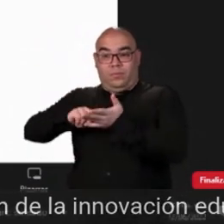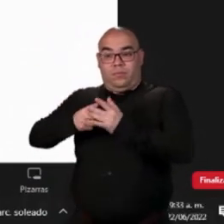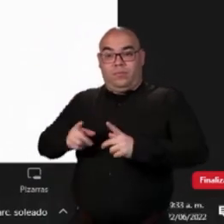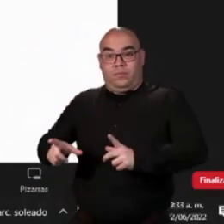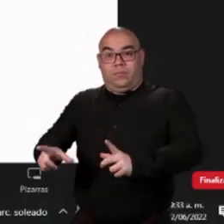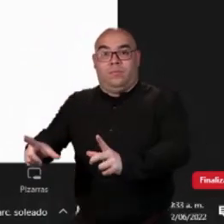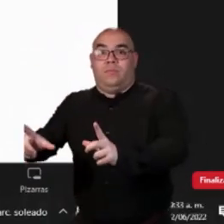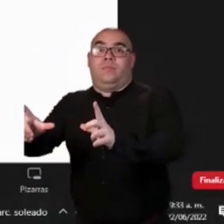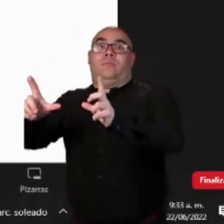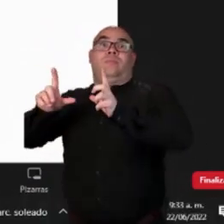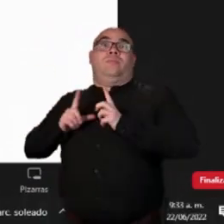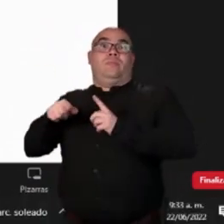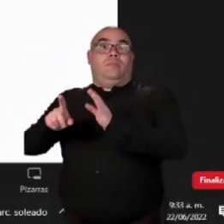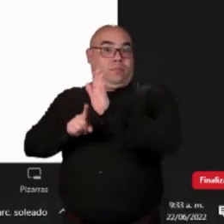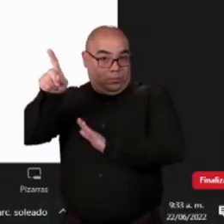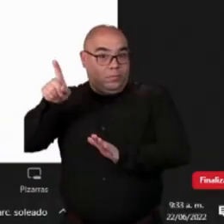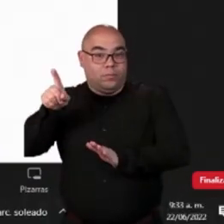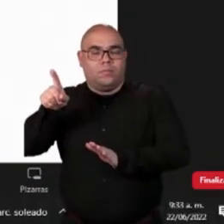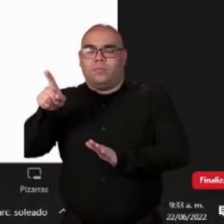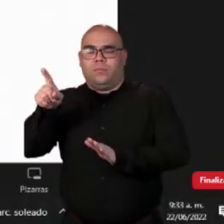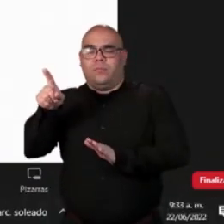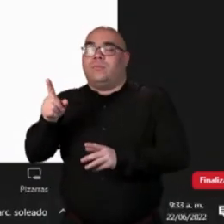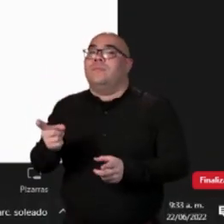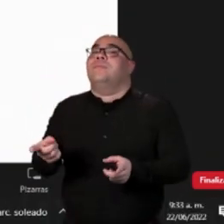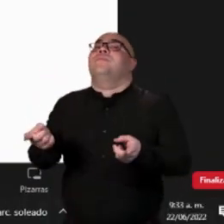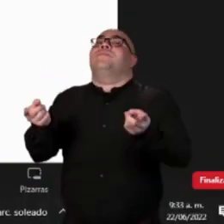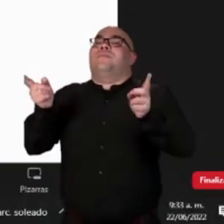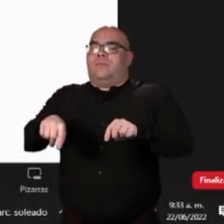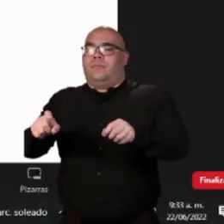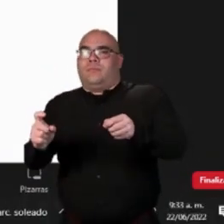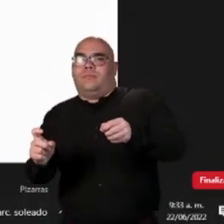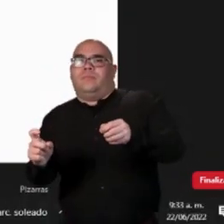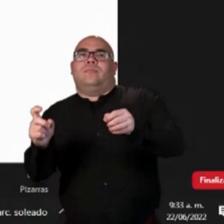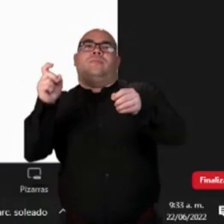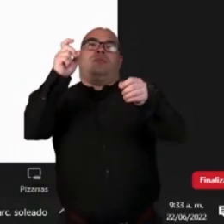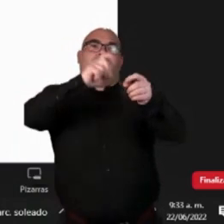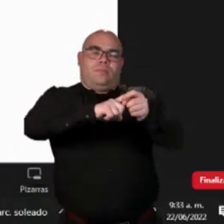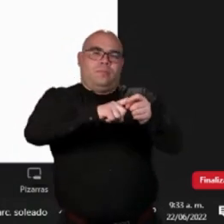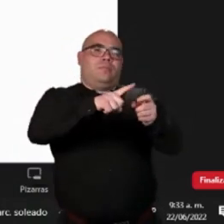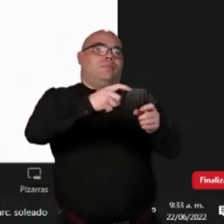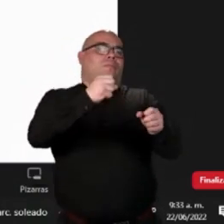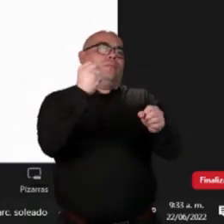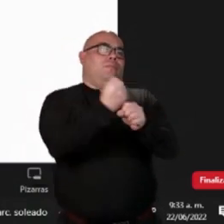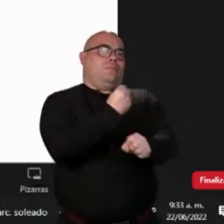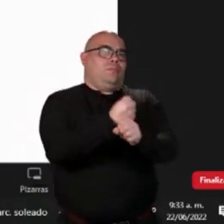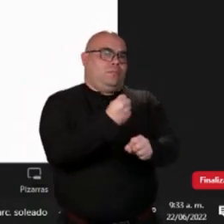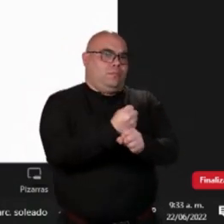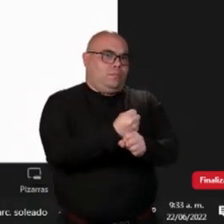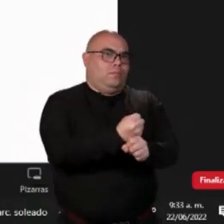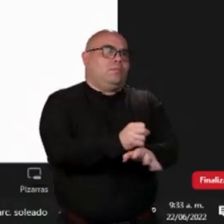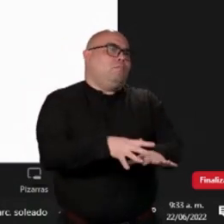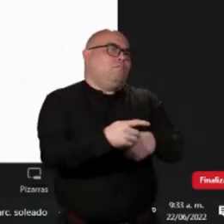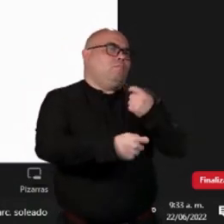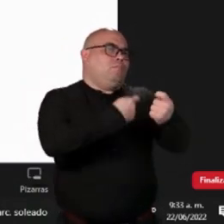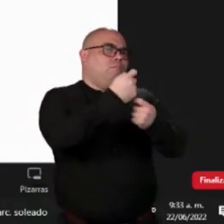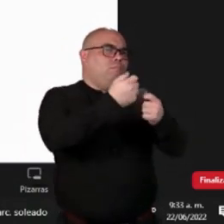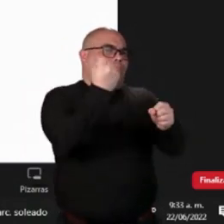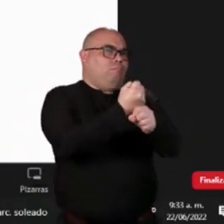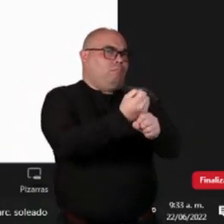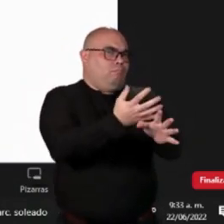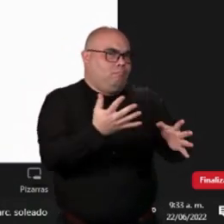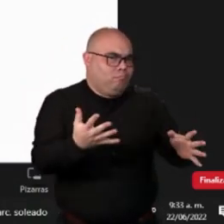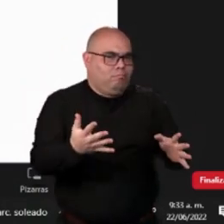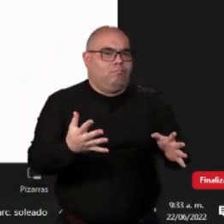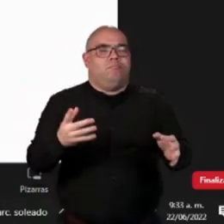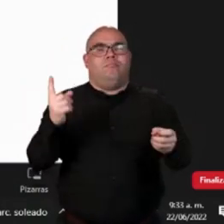de su programa académico, sino también de su inserción en el mercado laboral de manera exitosa y en la sociedad.